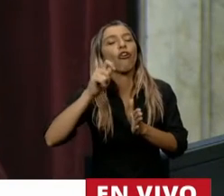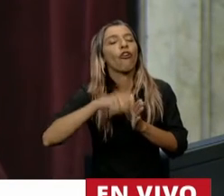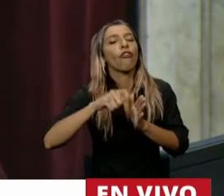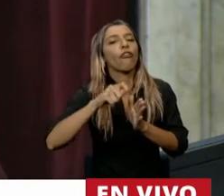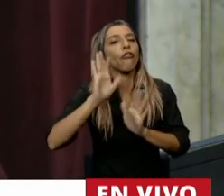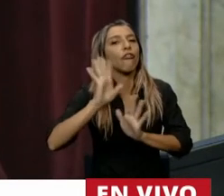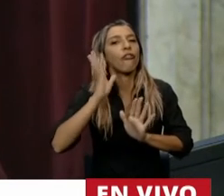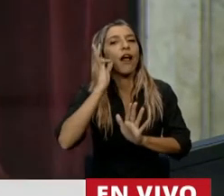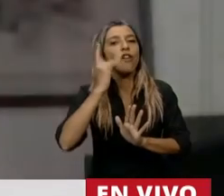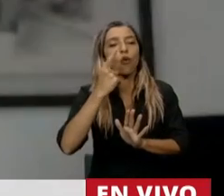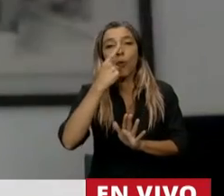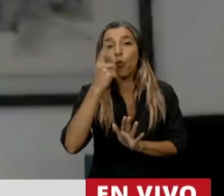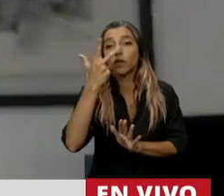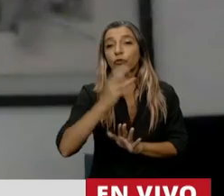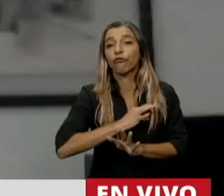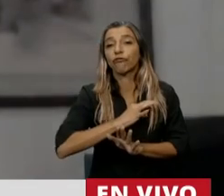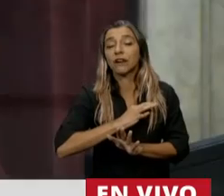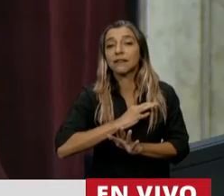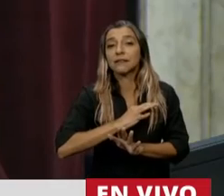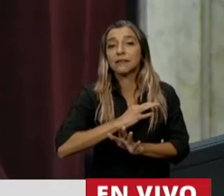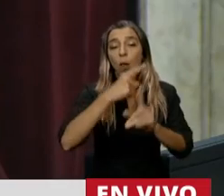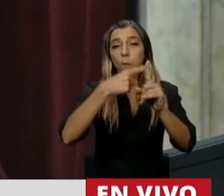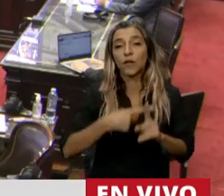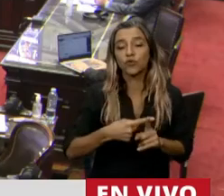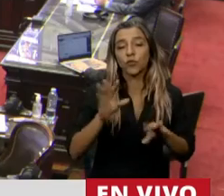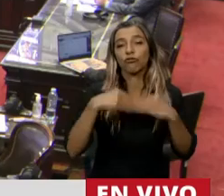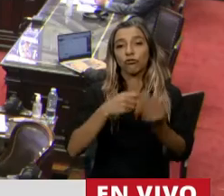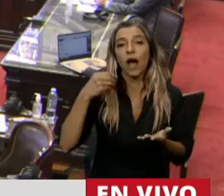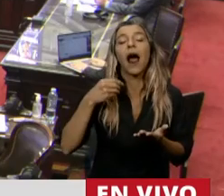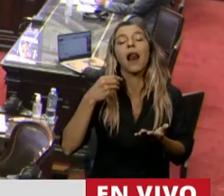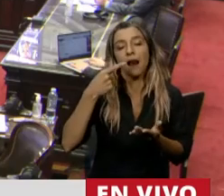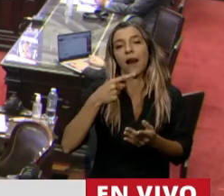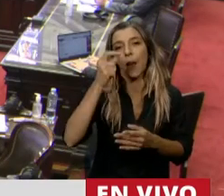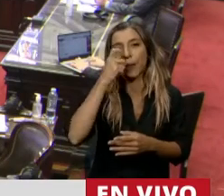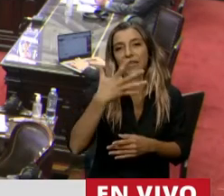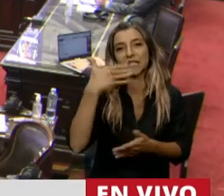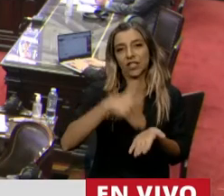presidente, los últimos tres años el presupuesto asignado fue de 25 millones de pesos.